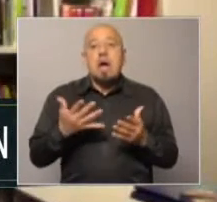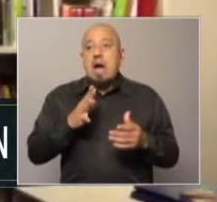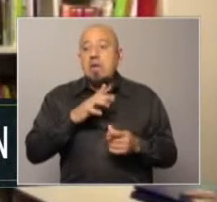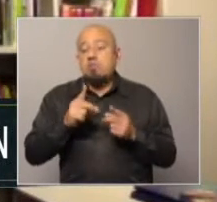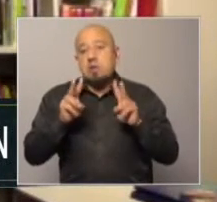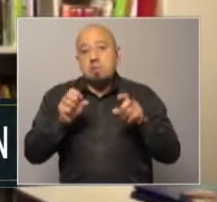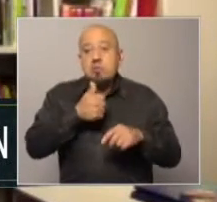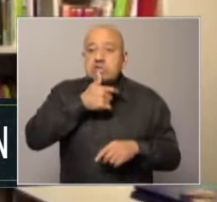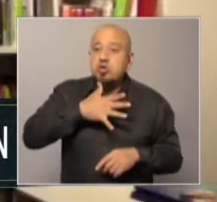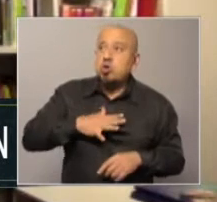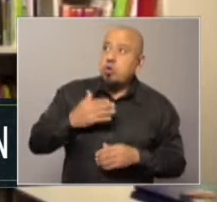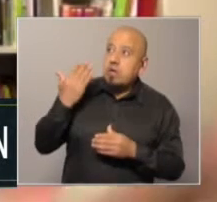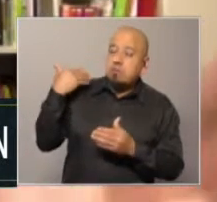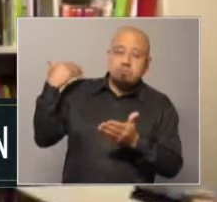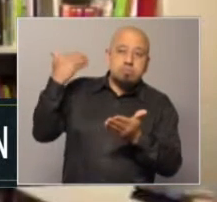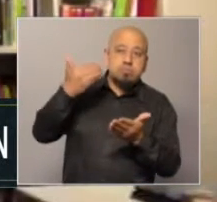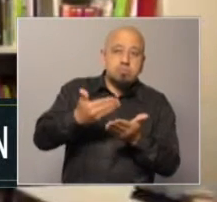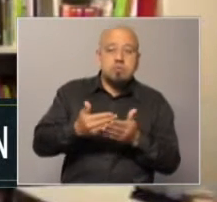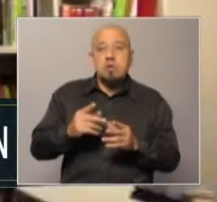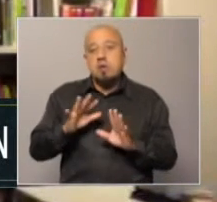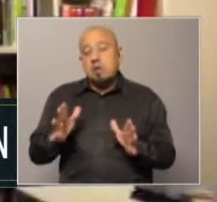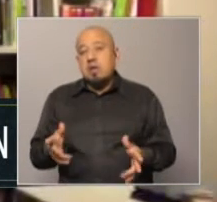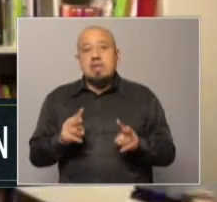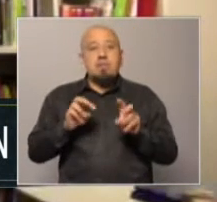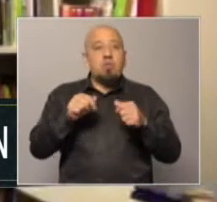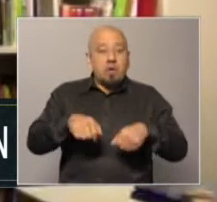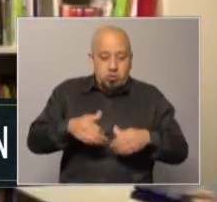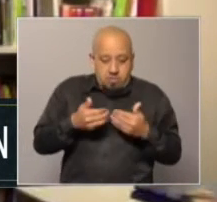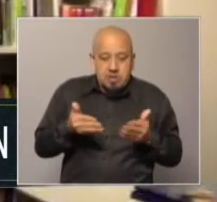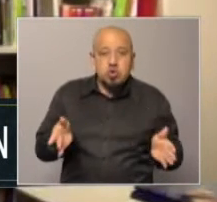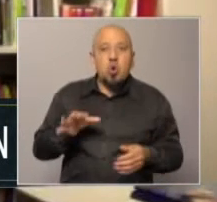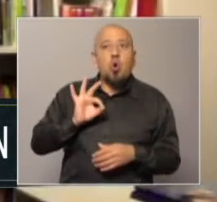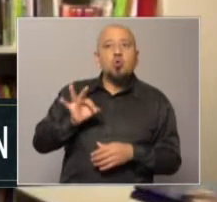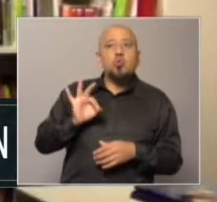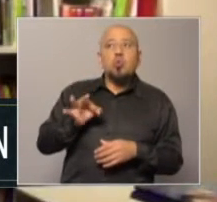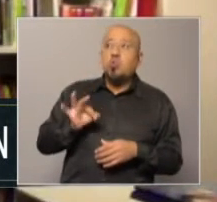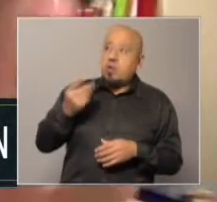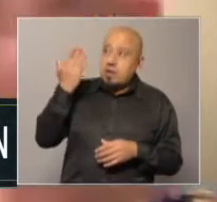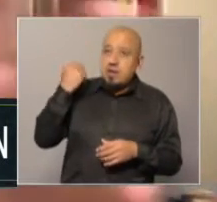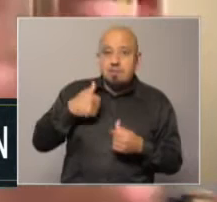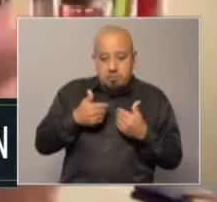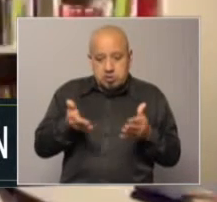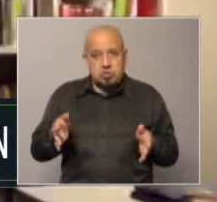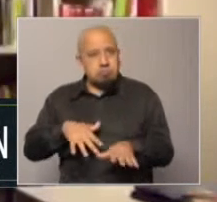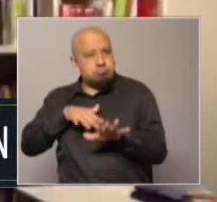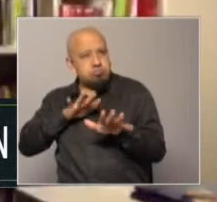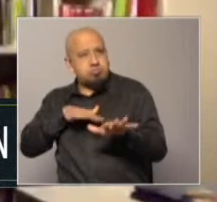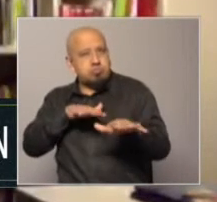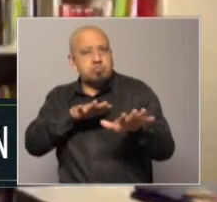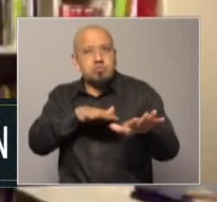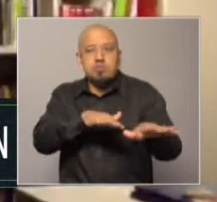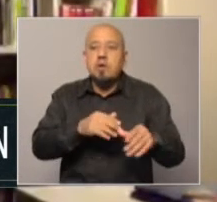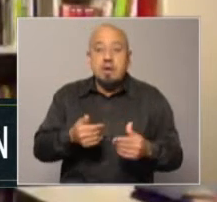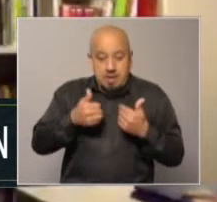corta que tiene que ver con el ciclo de movilizaciones de octubre hasta la fecha, con la pandemia entre